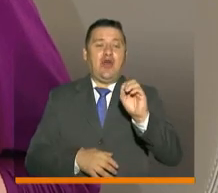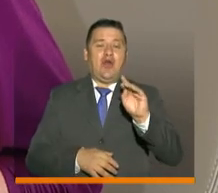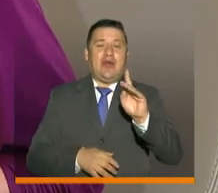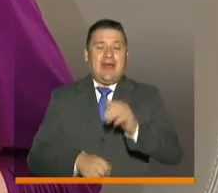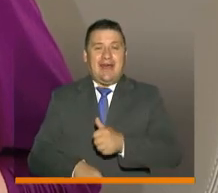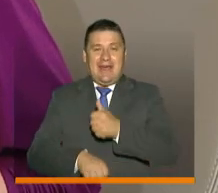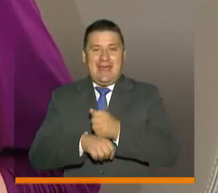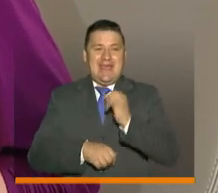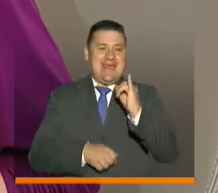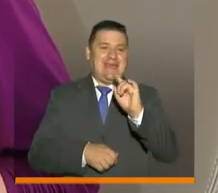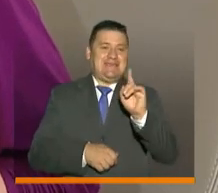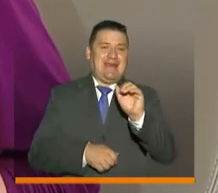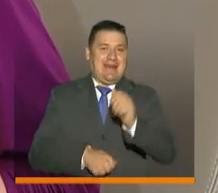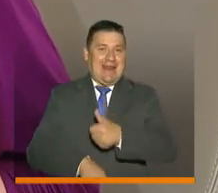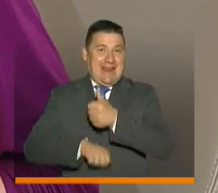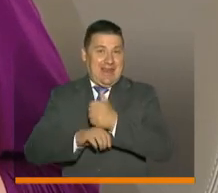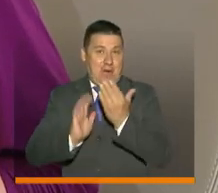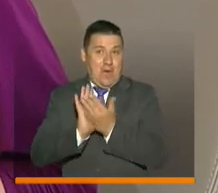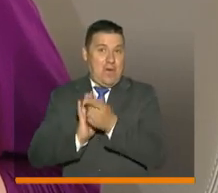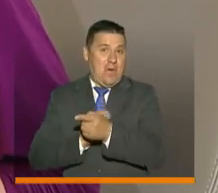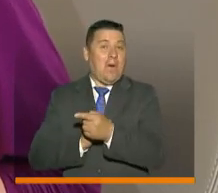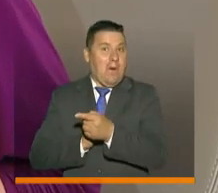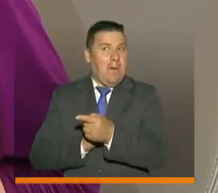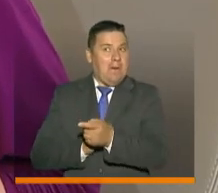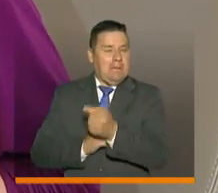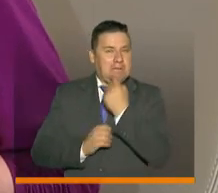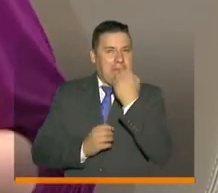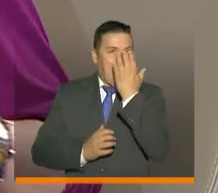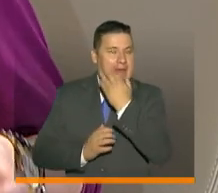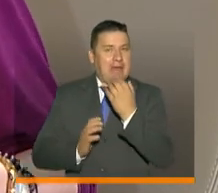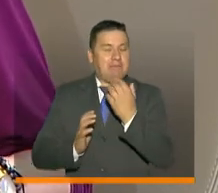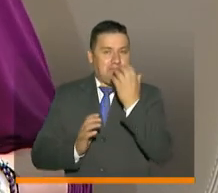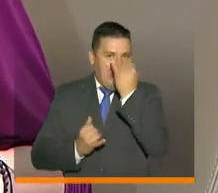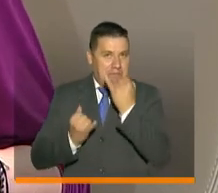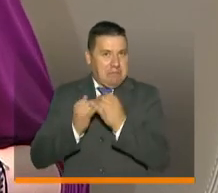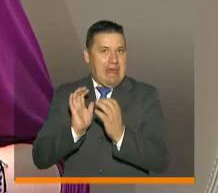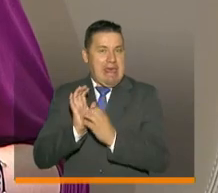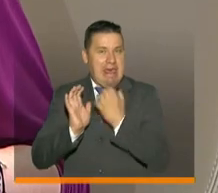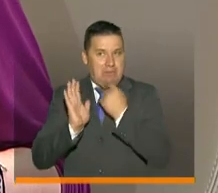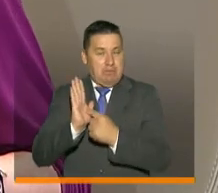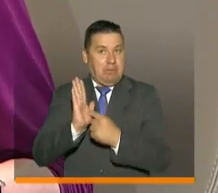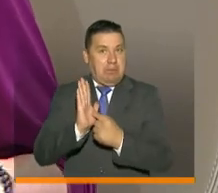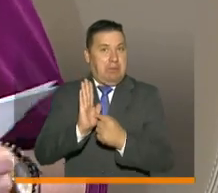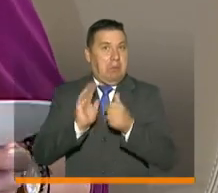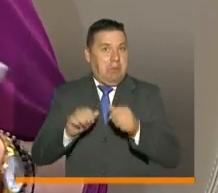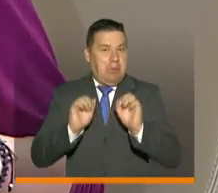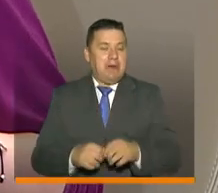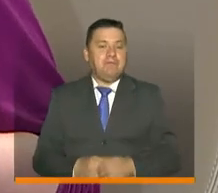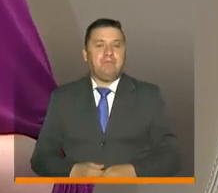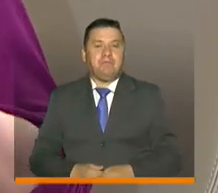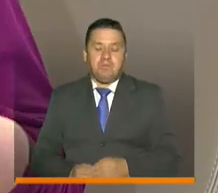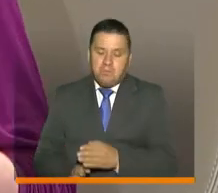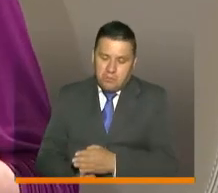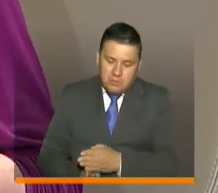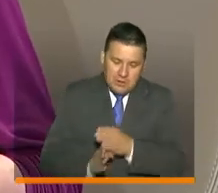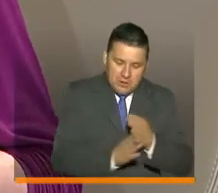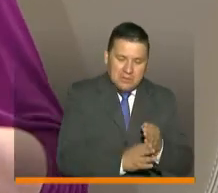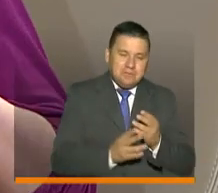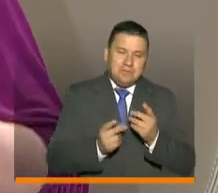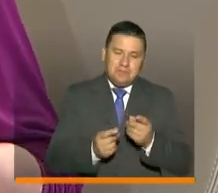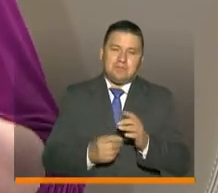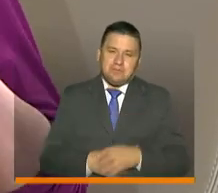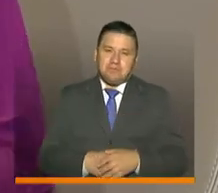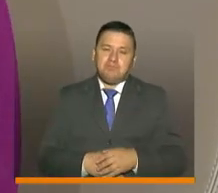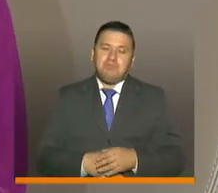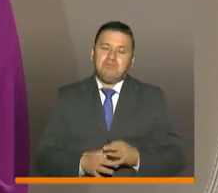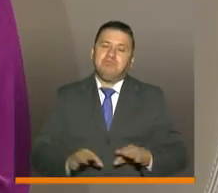Isabel. Ustedes nos dan ejemplo y motivan muchas acciones que se pueden adelantar en ese sentido en las regiones. Vamos a entrar, presidente, rápidamente con